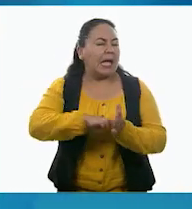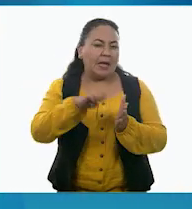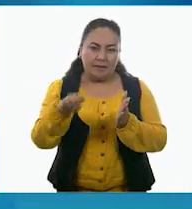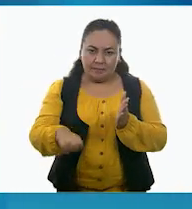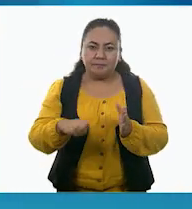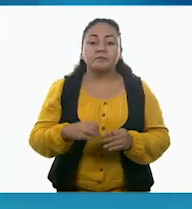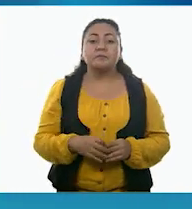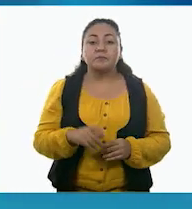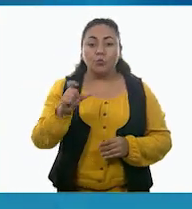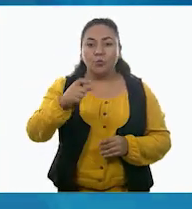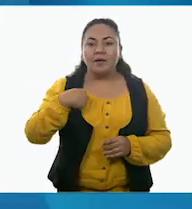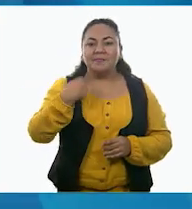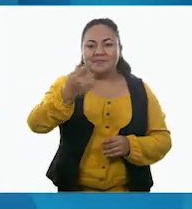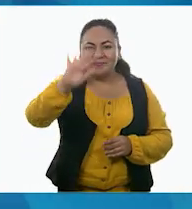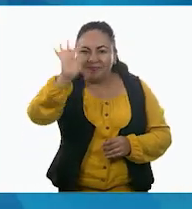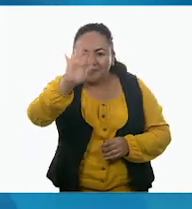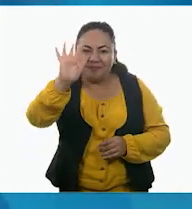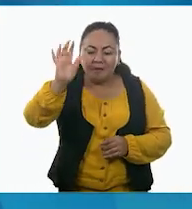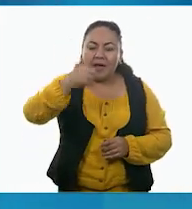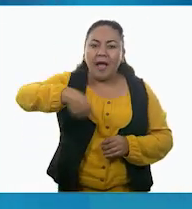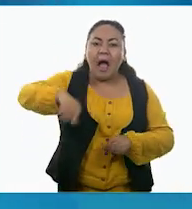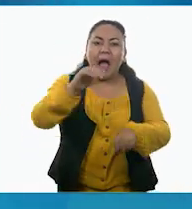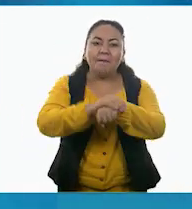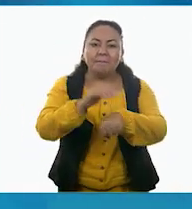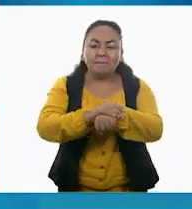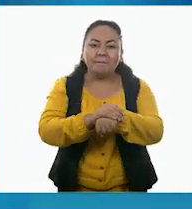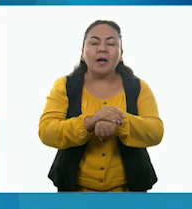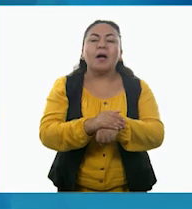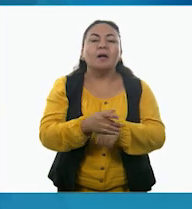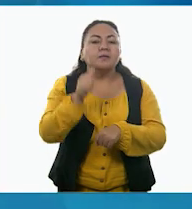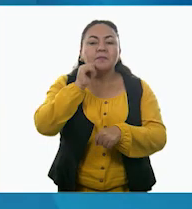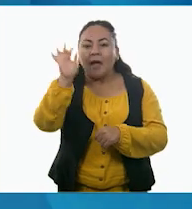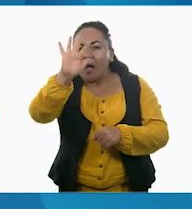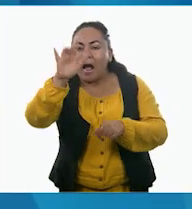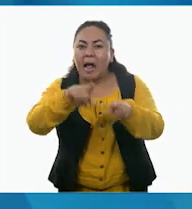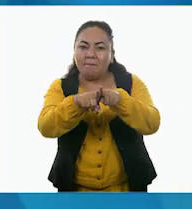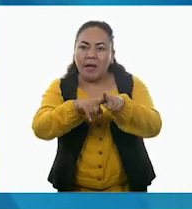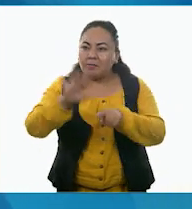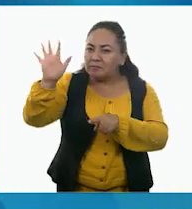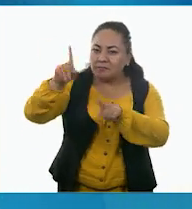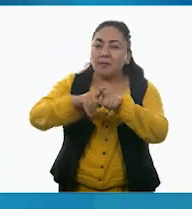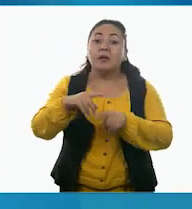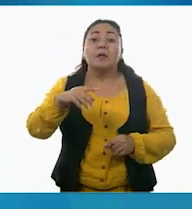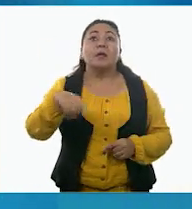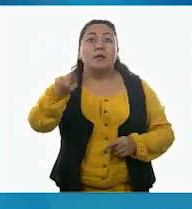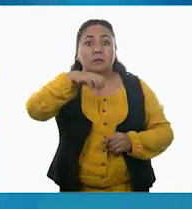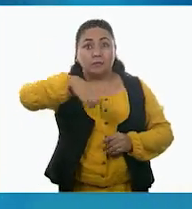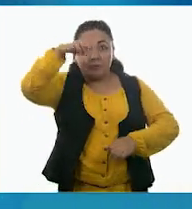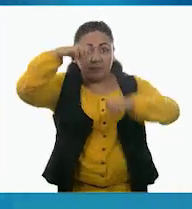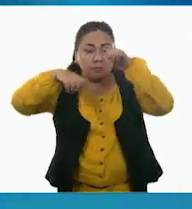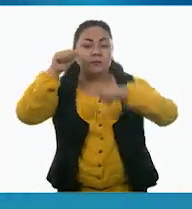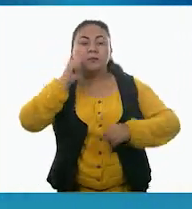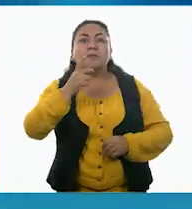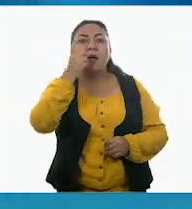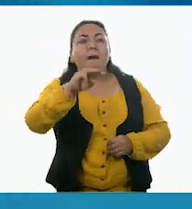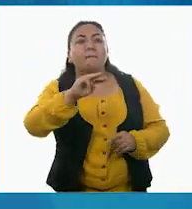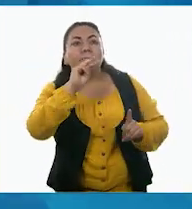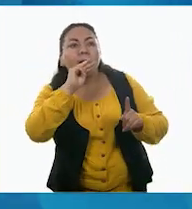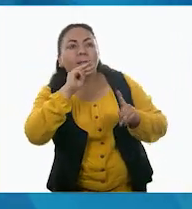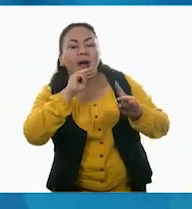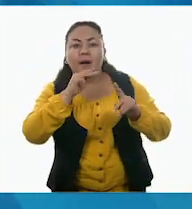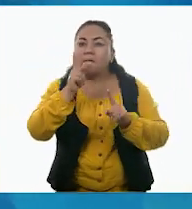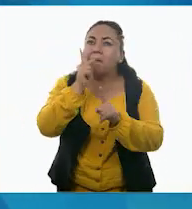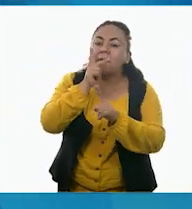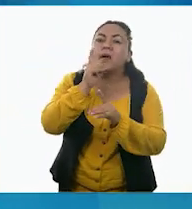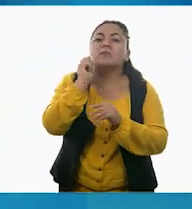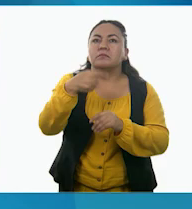ejemplo, al saludarse, los amigos se dicen hermanos y a las mujeres y hombres mayores se les dice mamá y papá